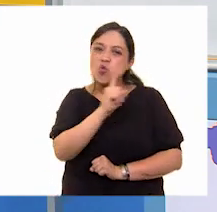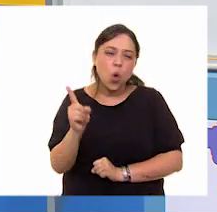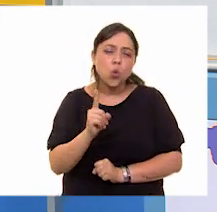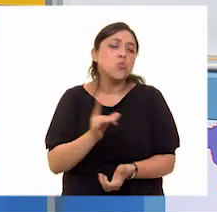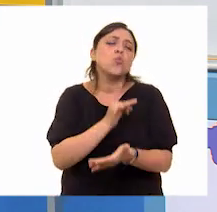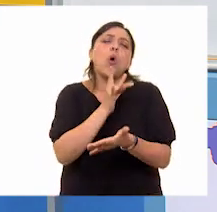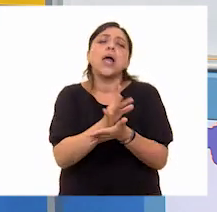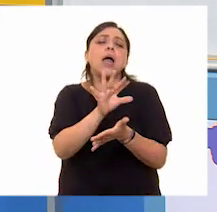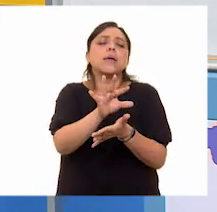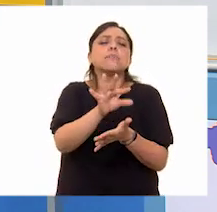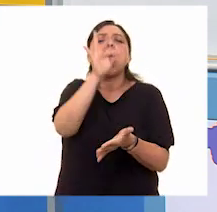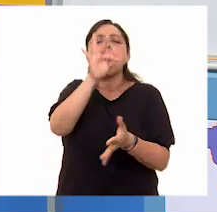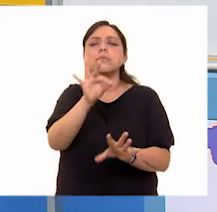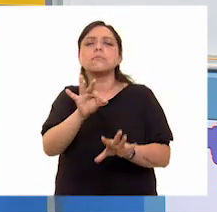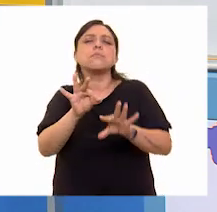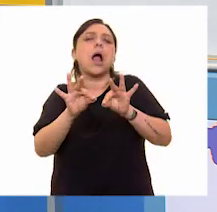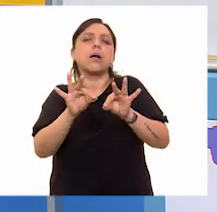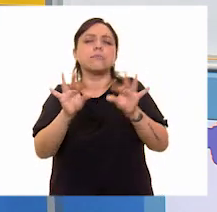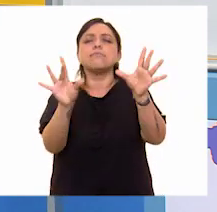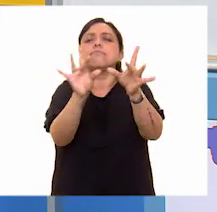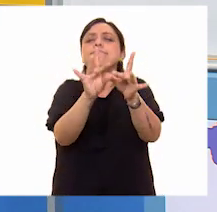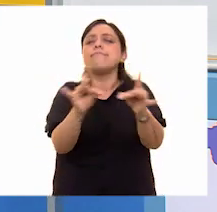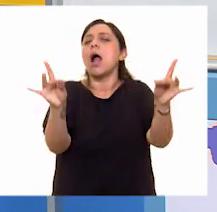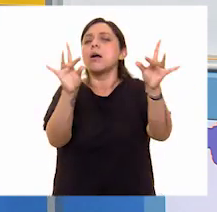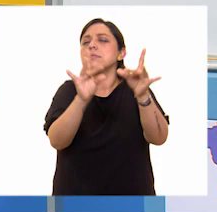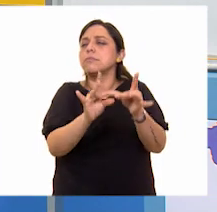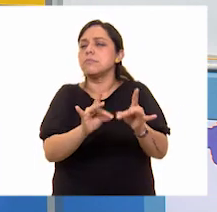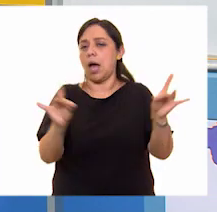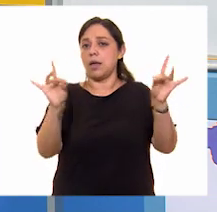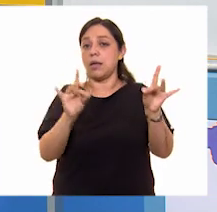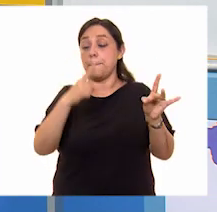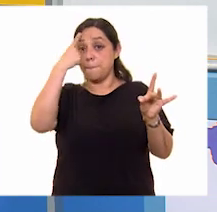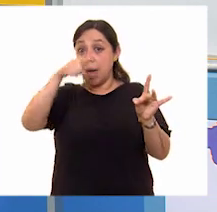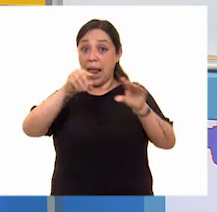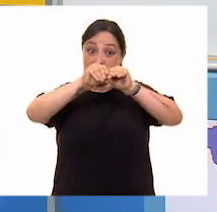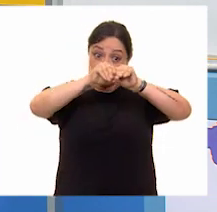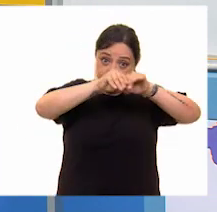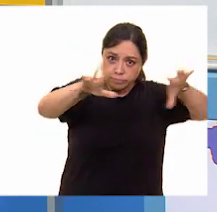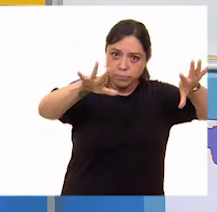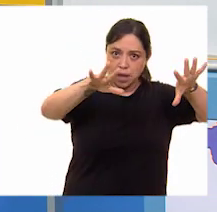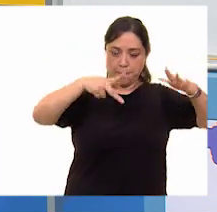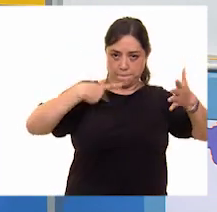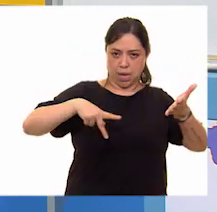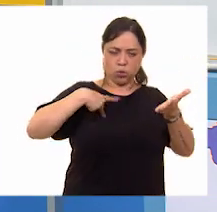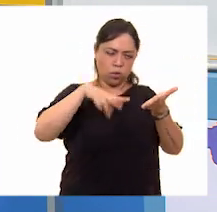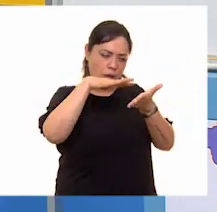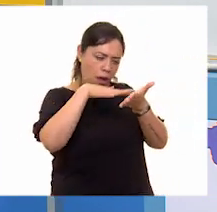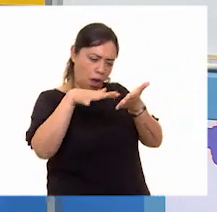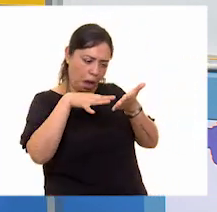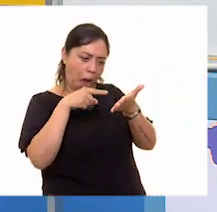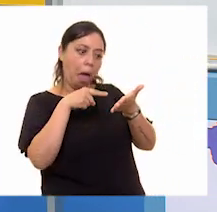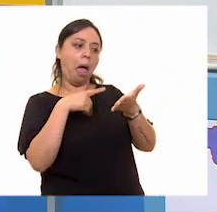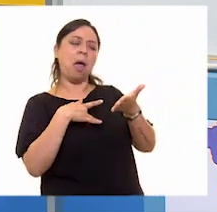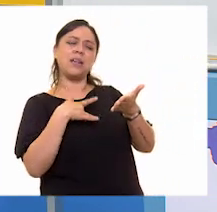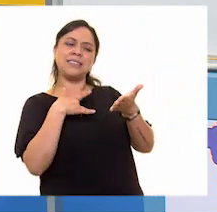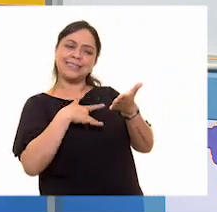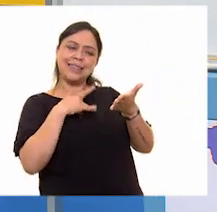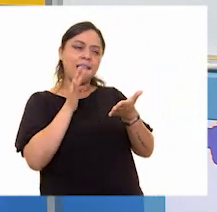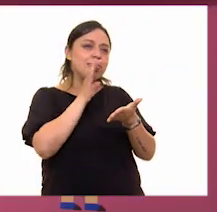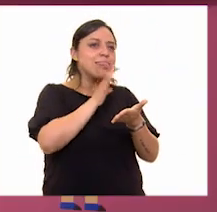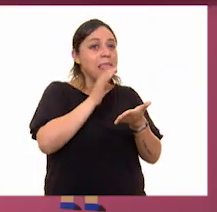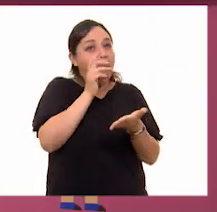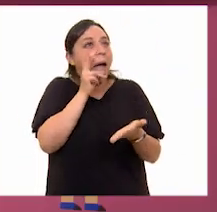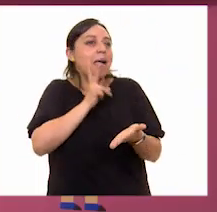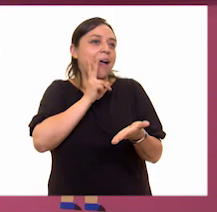solo algunas cosas para que quien lea la reseña tenga curiosidad de leer las obras de Francisco Hinojosa.